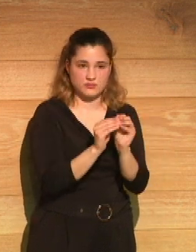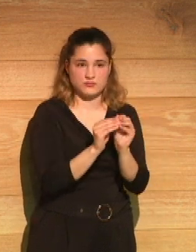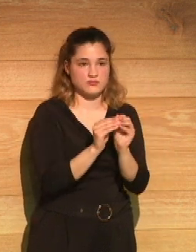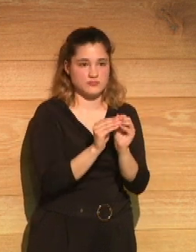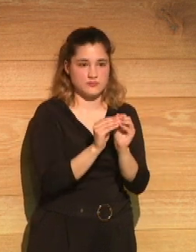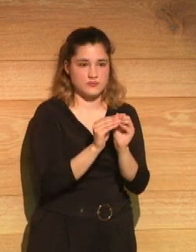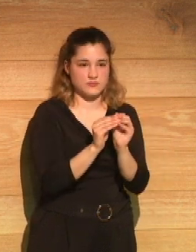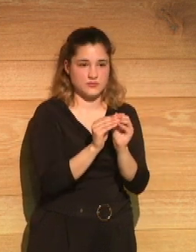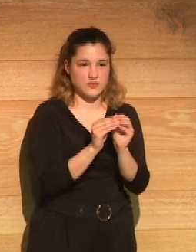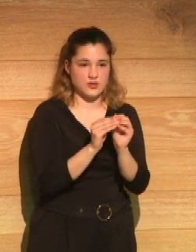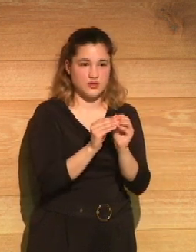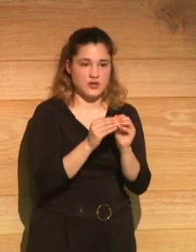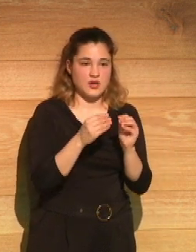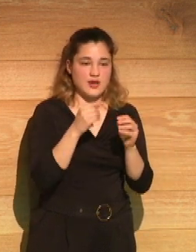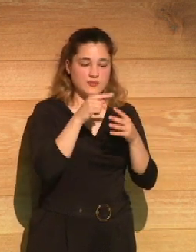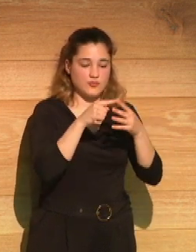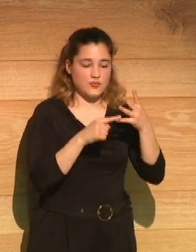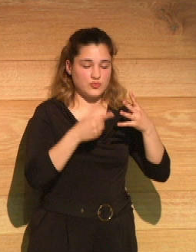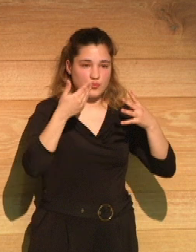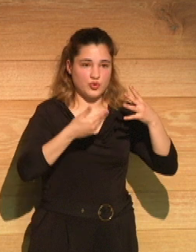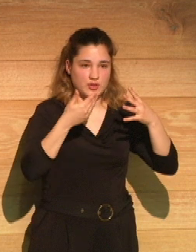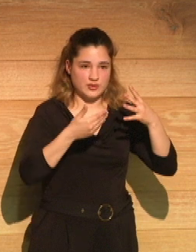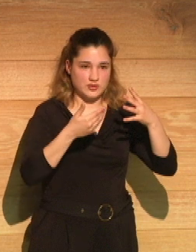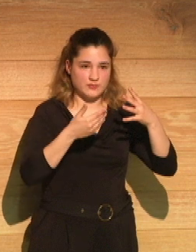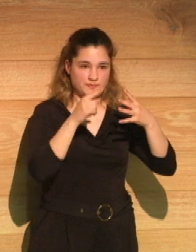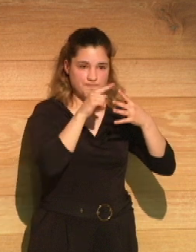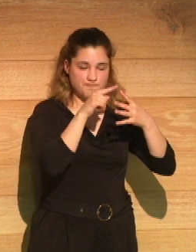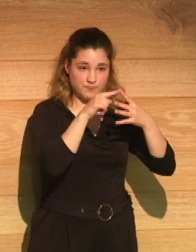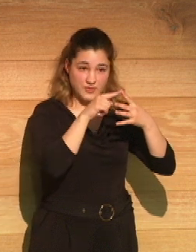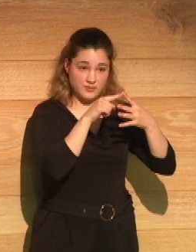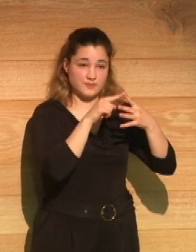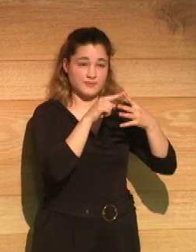hay 4 claves que les quiero dejar hoy. La primera es: